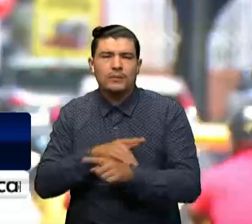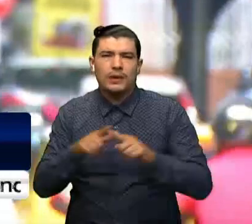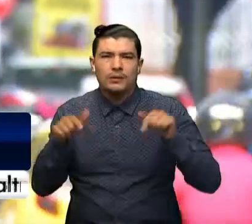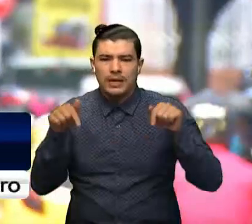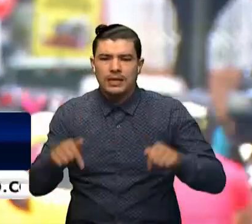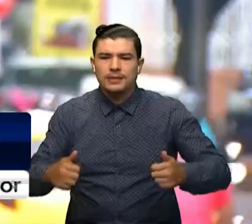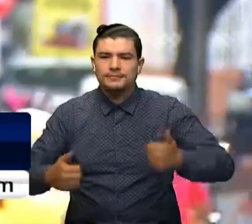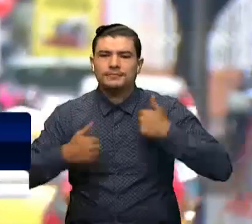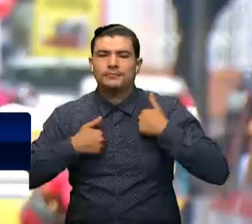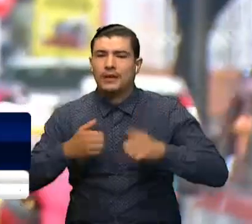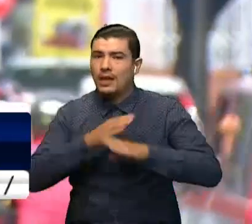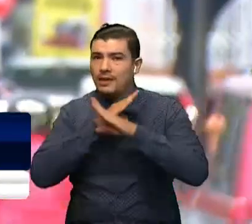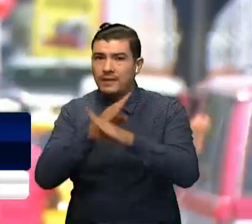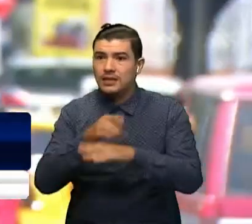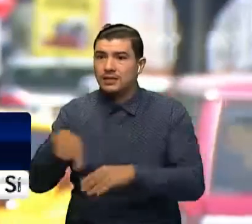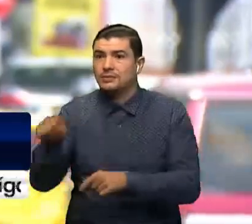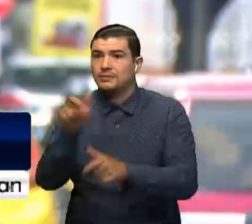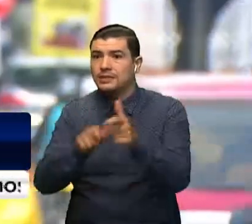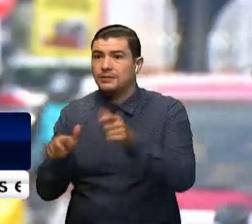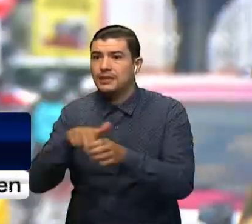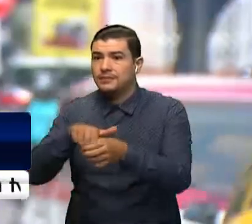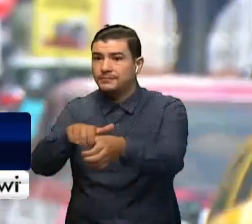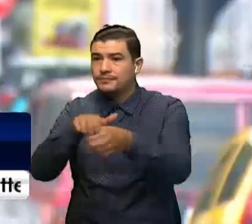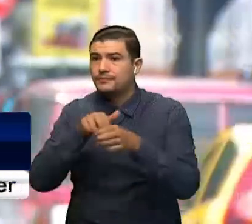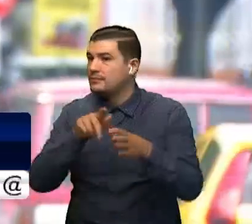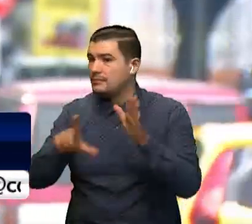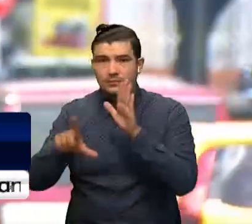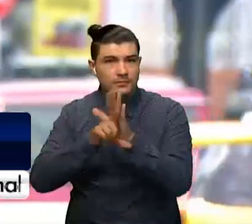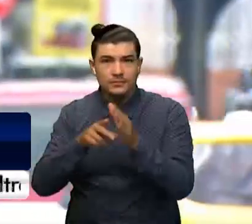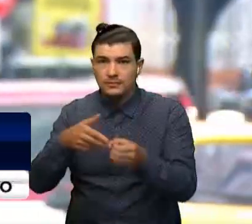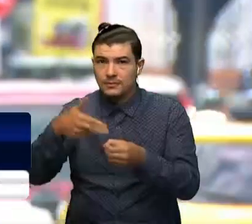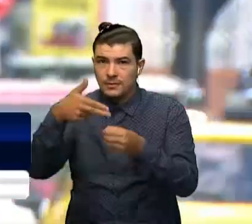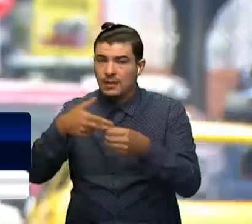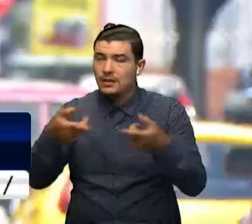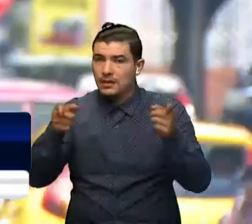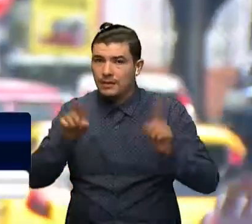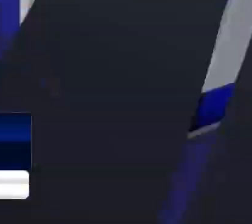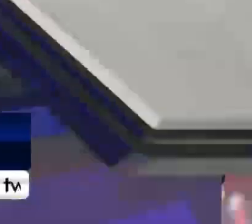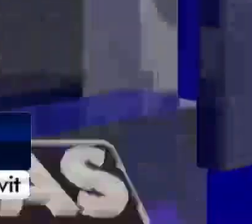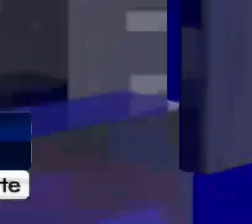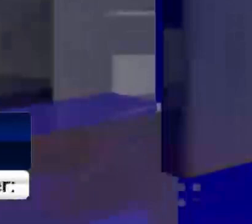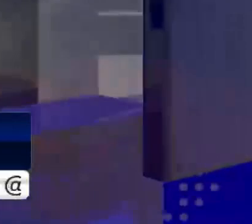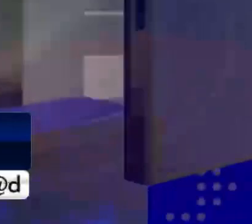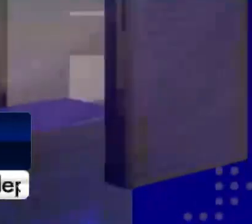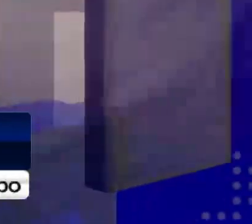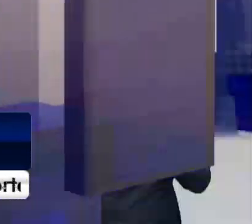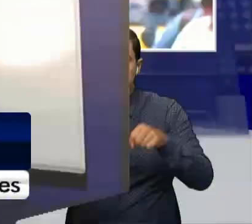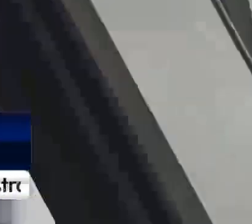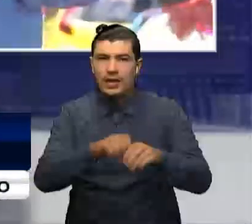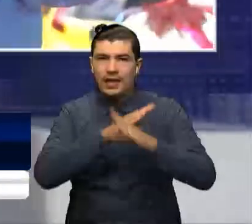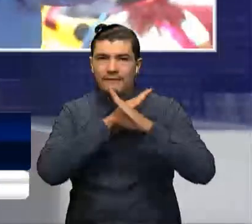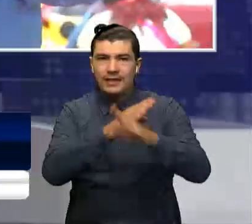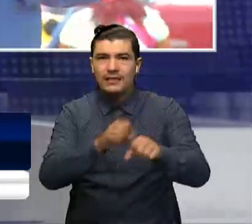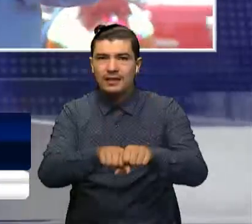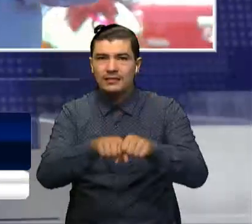el paso a las personas que transportan ilegalmente los hidrocarburos y también evitar el daño al medio ambiente en esa zona del